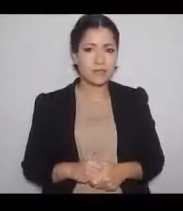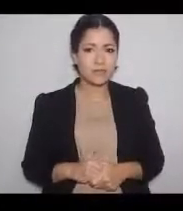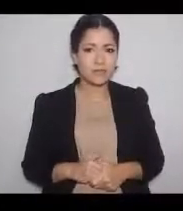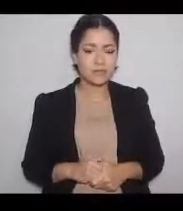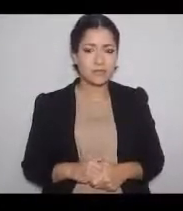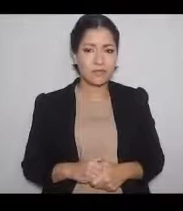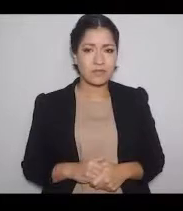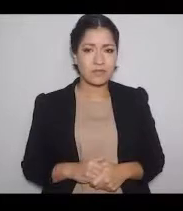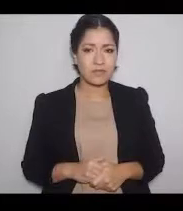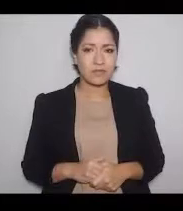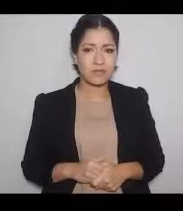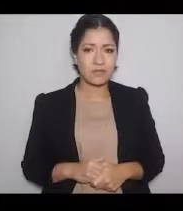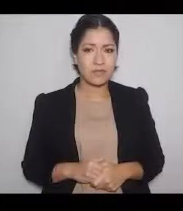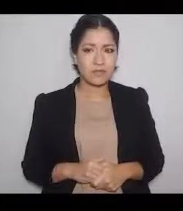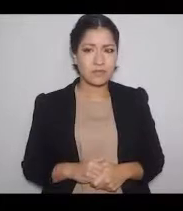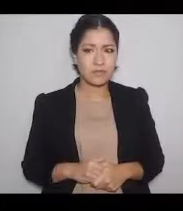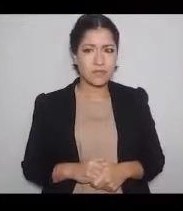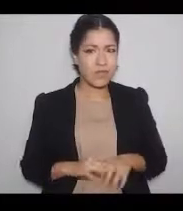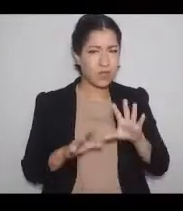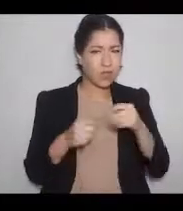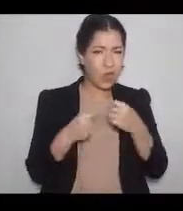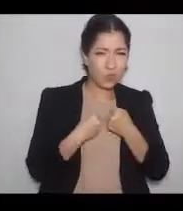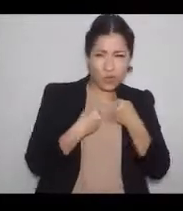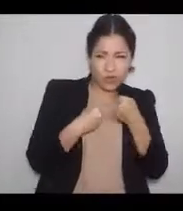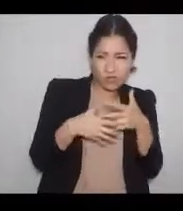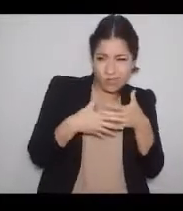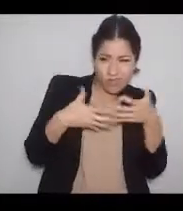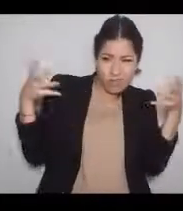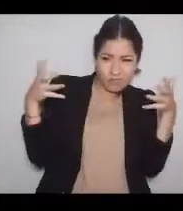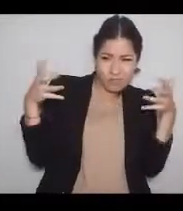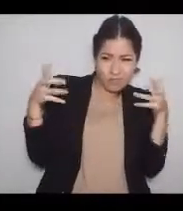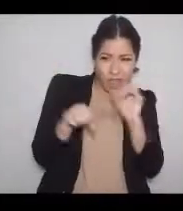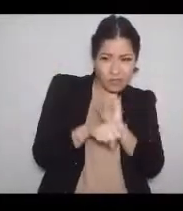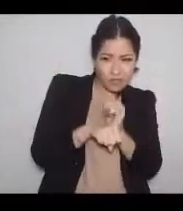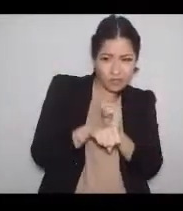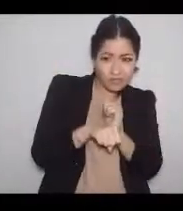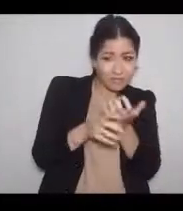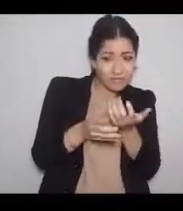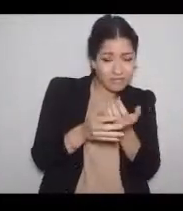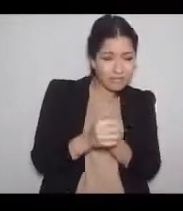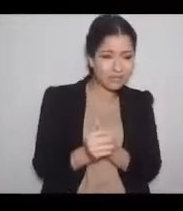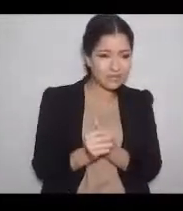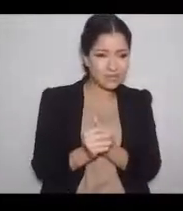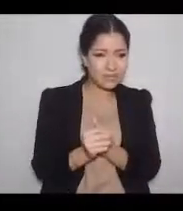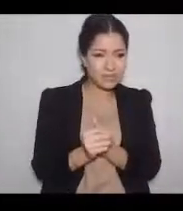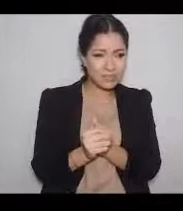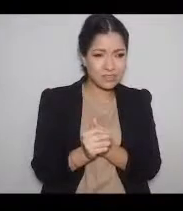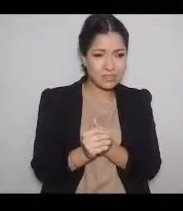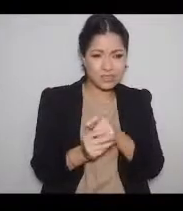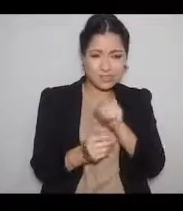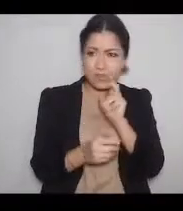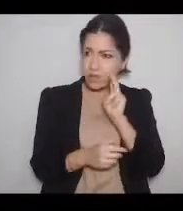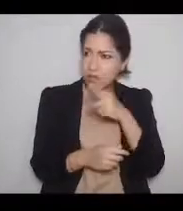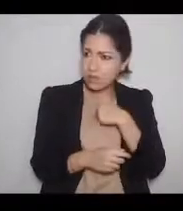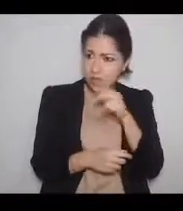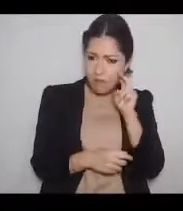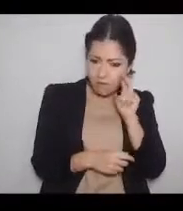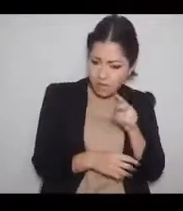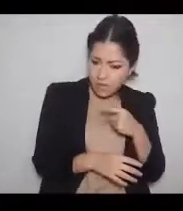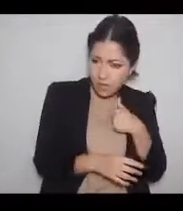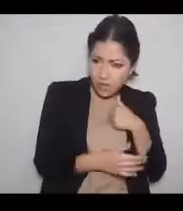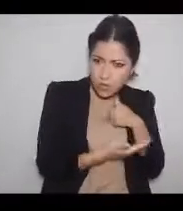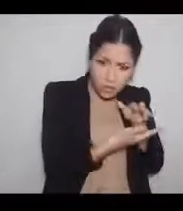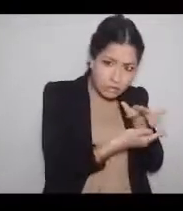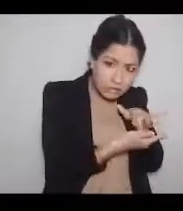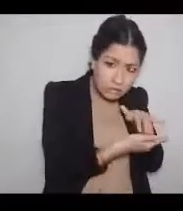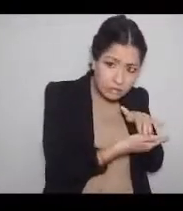Se nota que reviso el texto. Se te olvidaron varias líneas. ¿Qué importa, carajo? No importa, Tico, es más ambiguo. No minimices la fuerza de